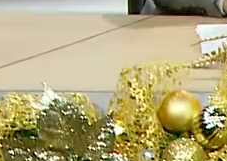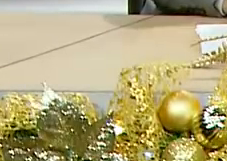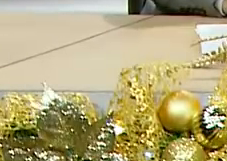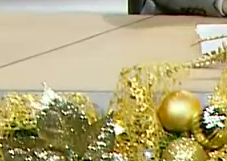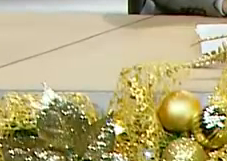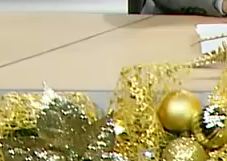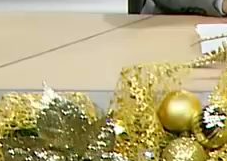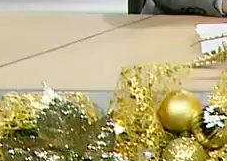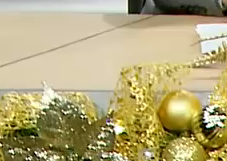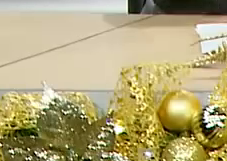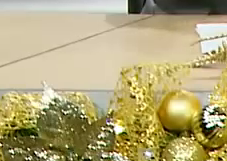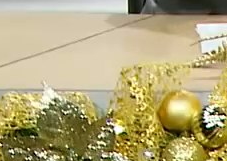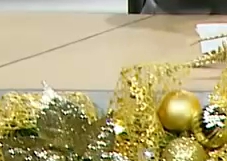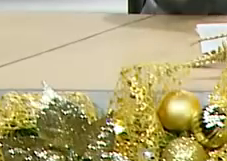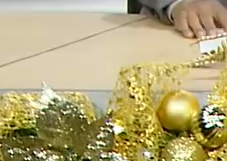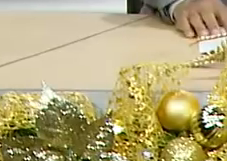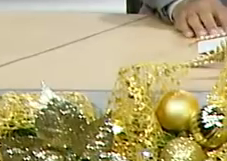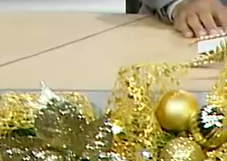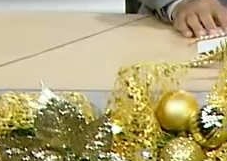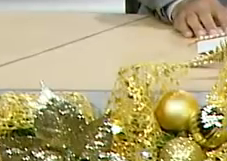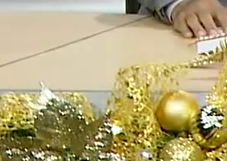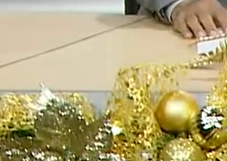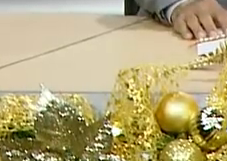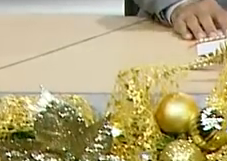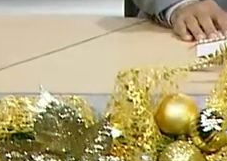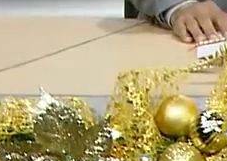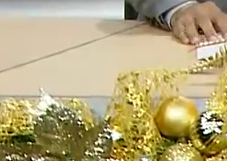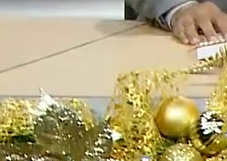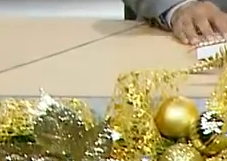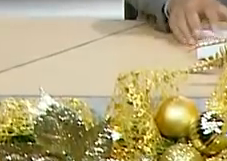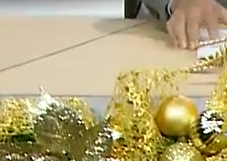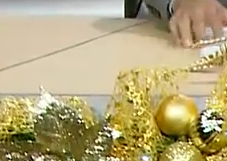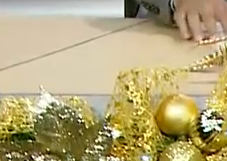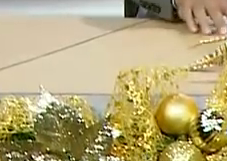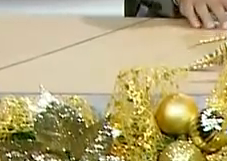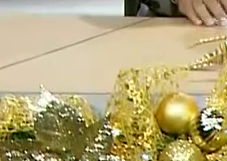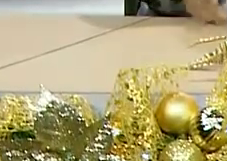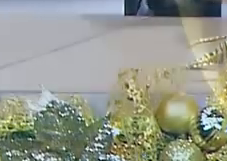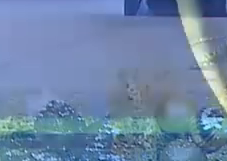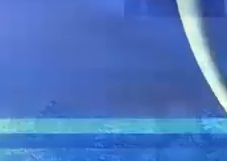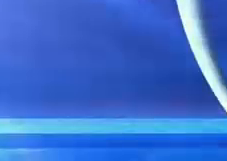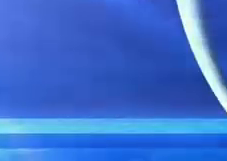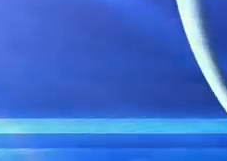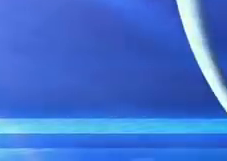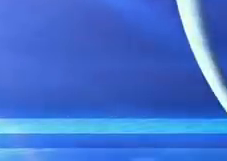García y Giovanni Miranda, ellos que siempre están pendientes de su equipo. Buenas noches. Buenas noches.